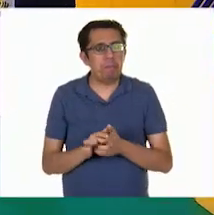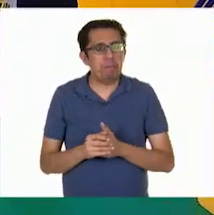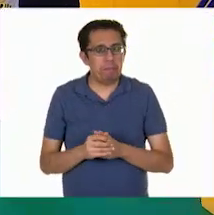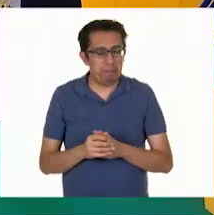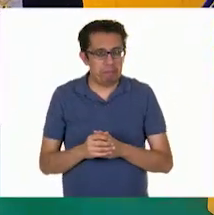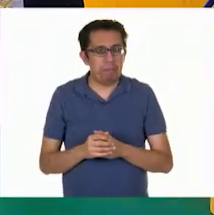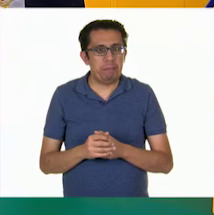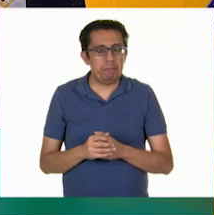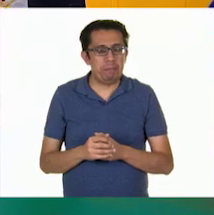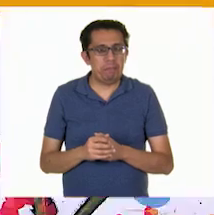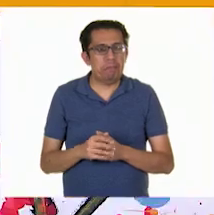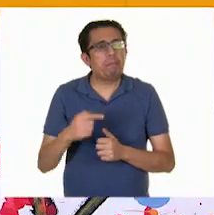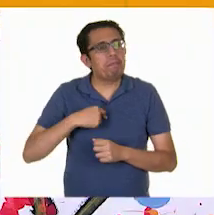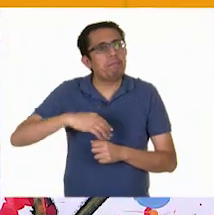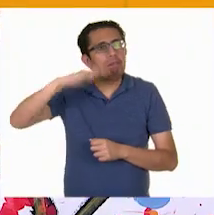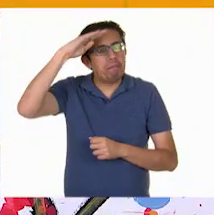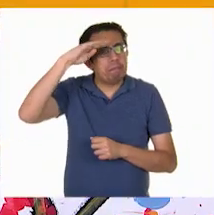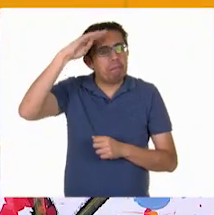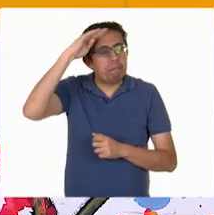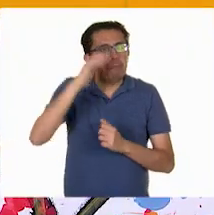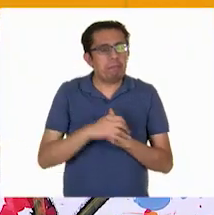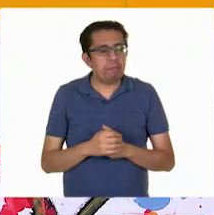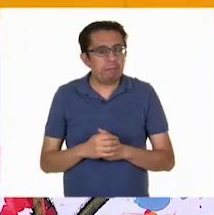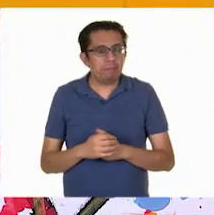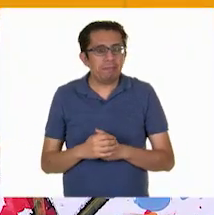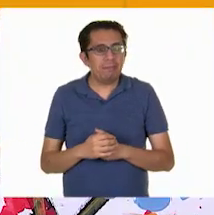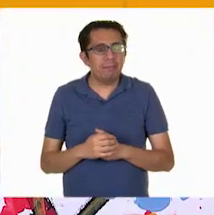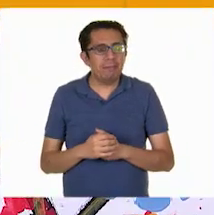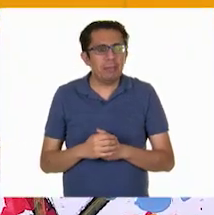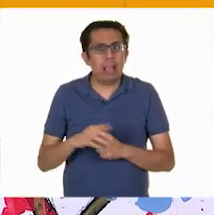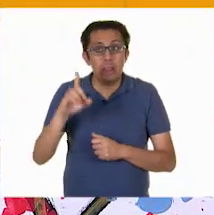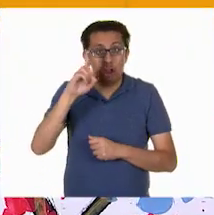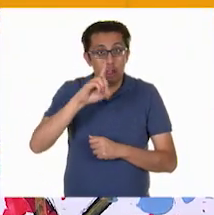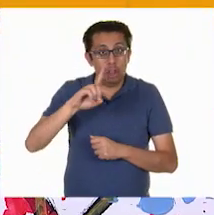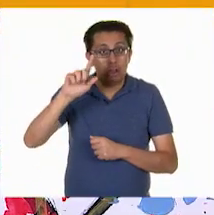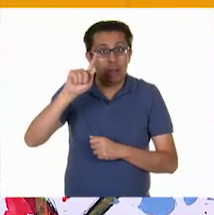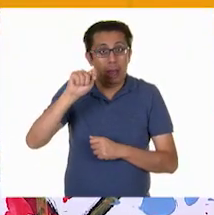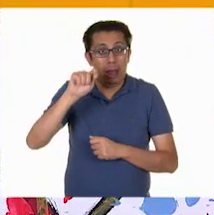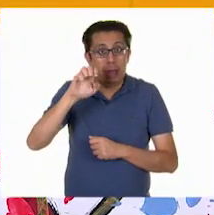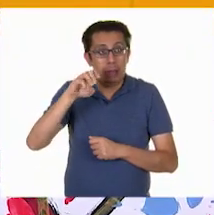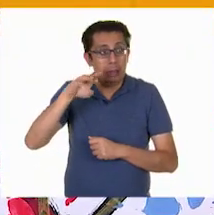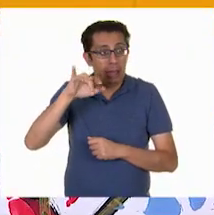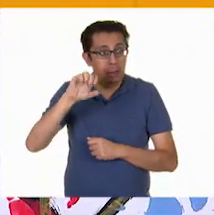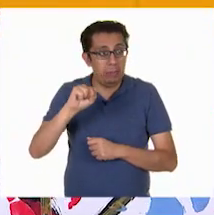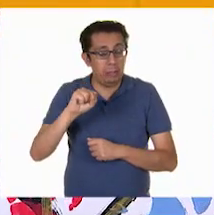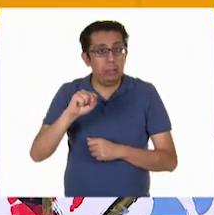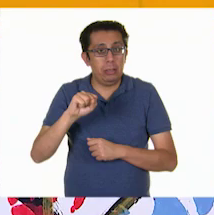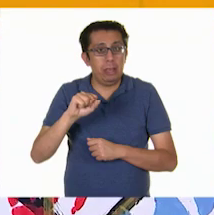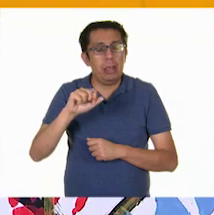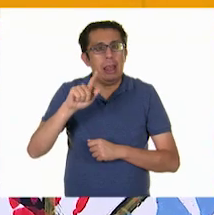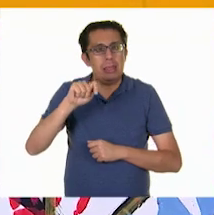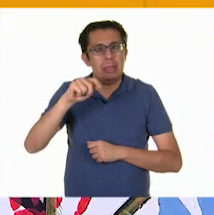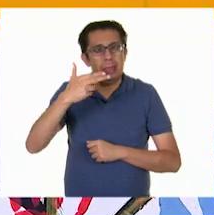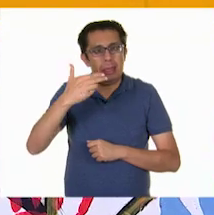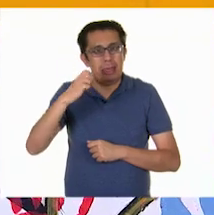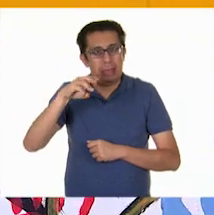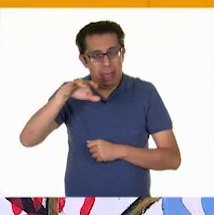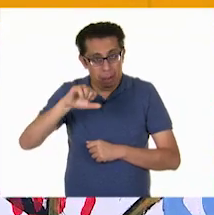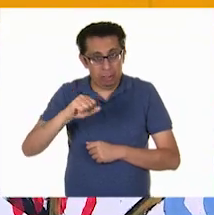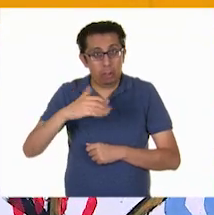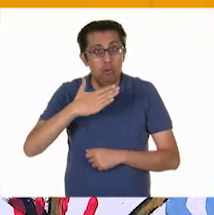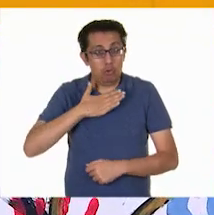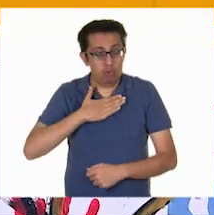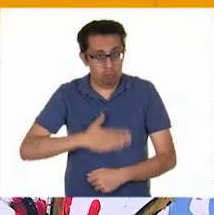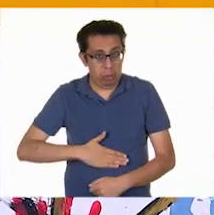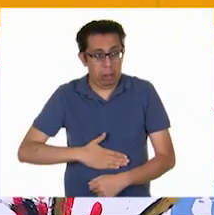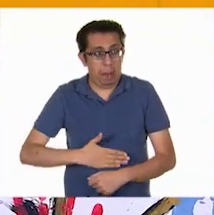Bueno, a ver, déjame pensar. Pues sí, la diosa Temis de la justicia está muy bien.